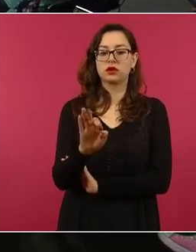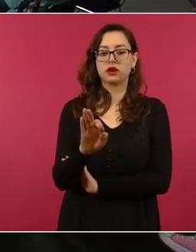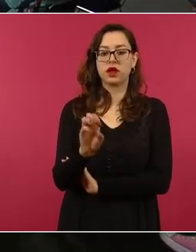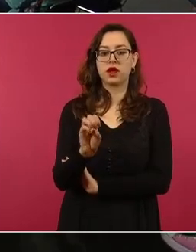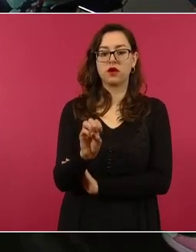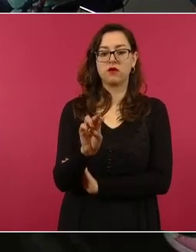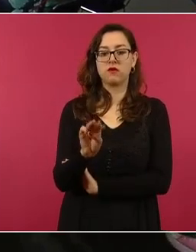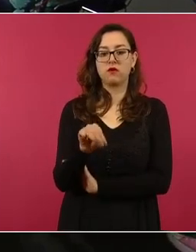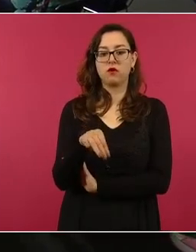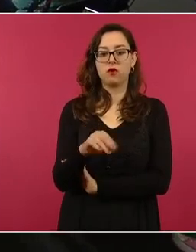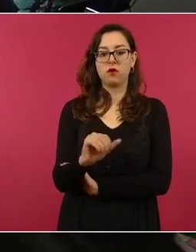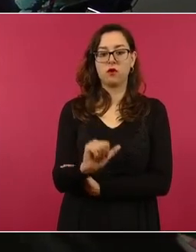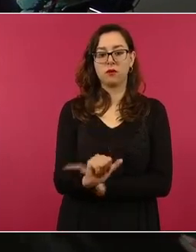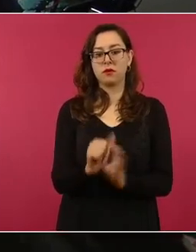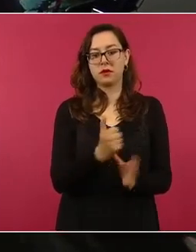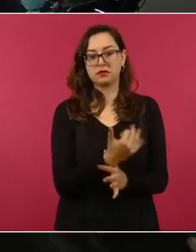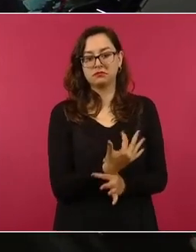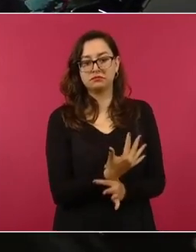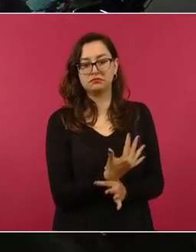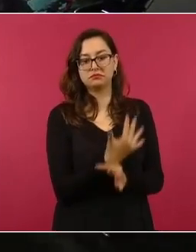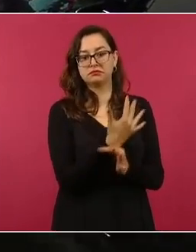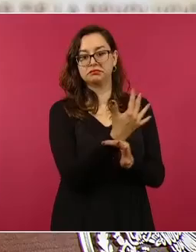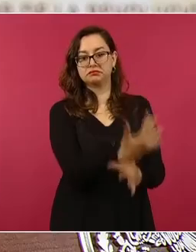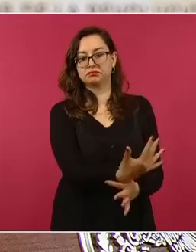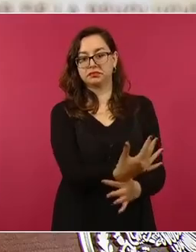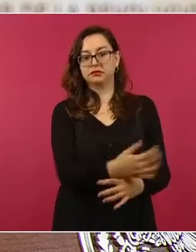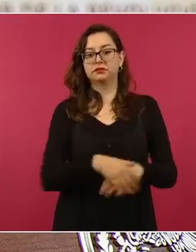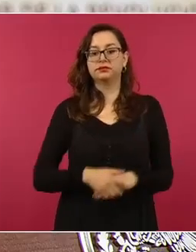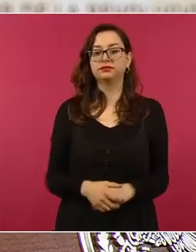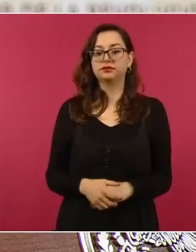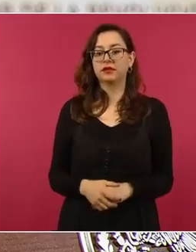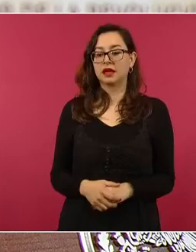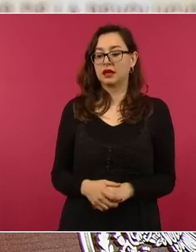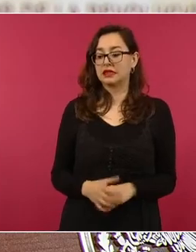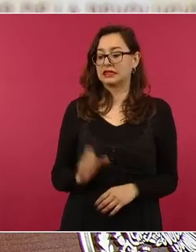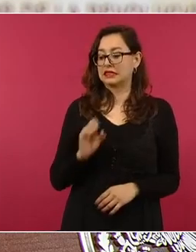dio a conocer de que la Secretaría de Seguridad Pública estaba